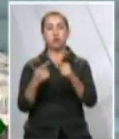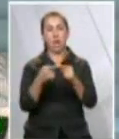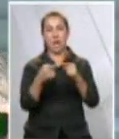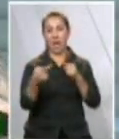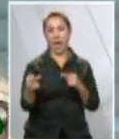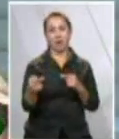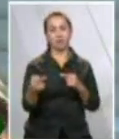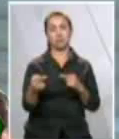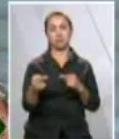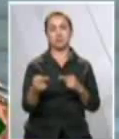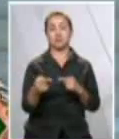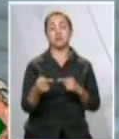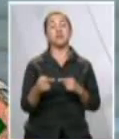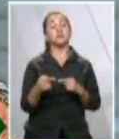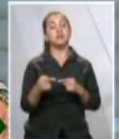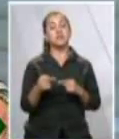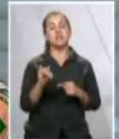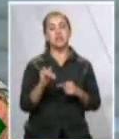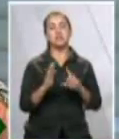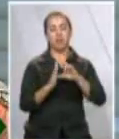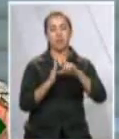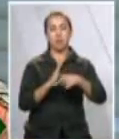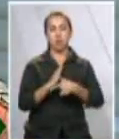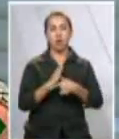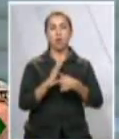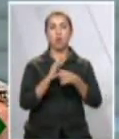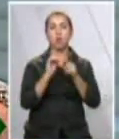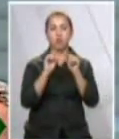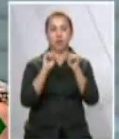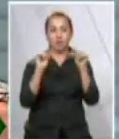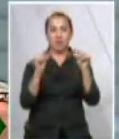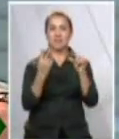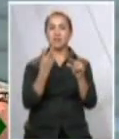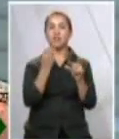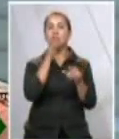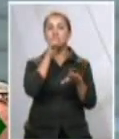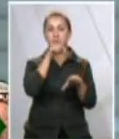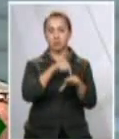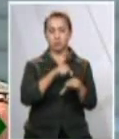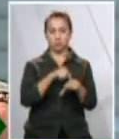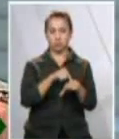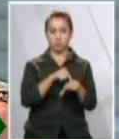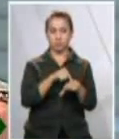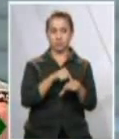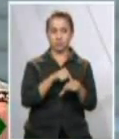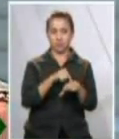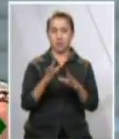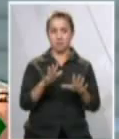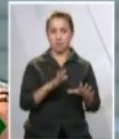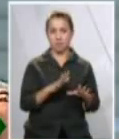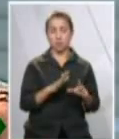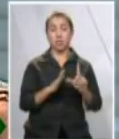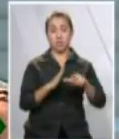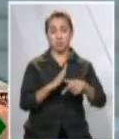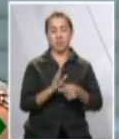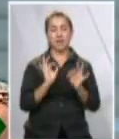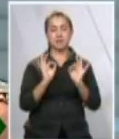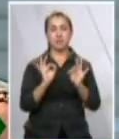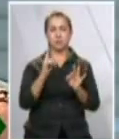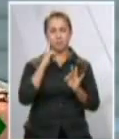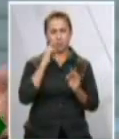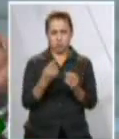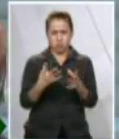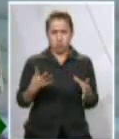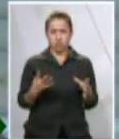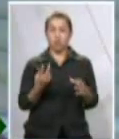no tan exagerado. Más o menos, pero si se demora en una frase, se puede demorar 20 minutos, sí. Una frase es 20 minutos, sí, entonces eso es más exacto. Sí. Pero es harto.